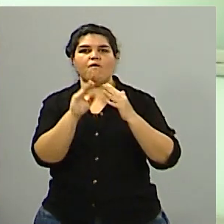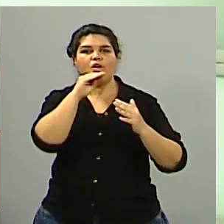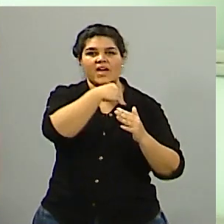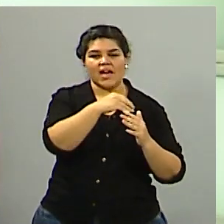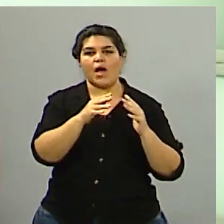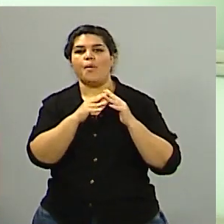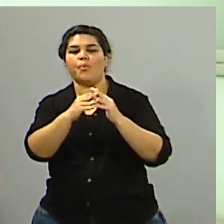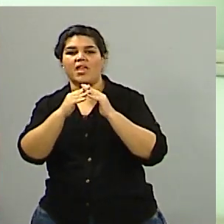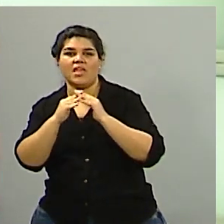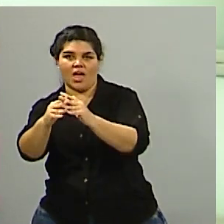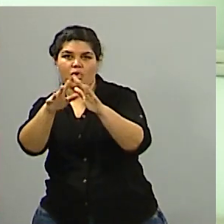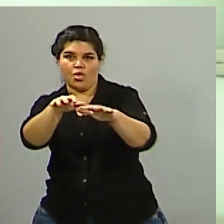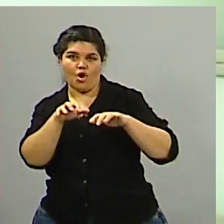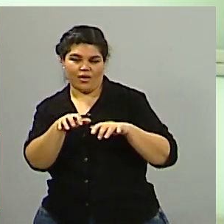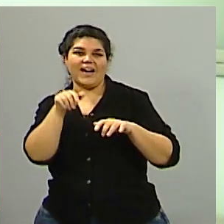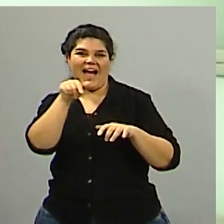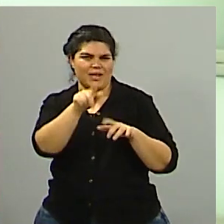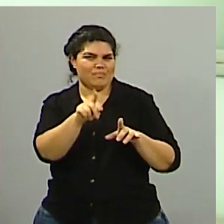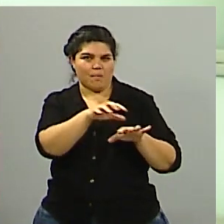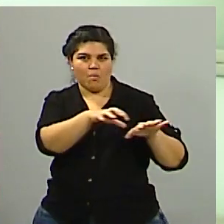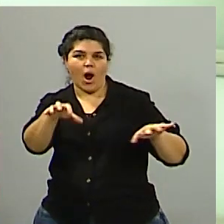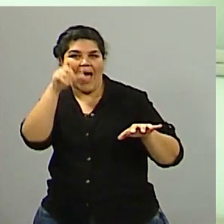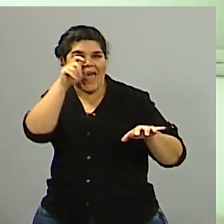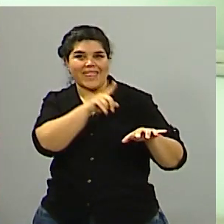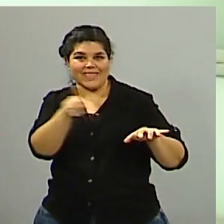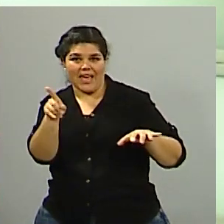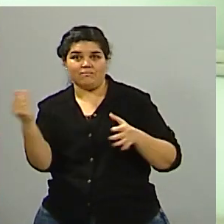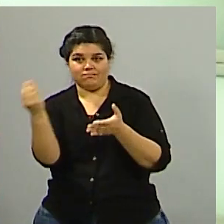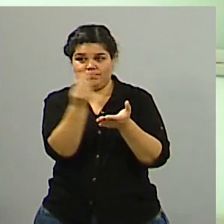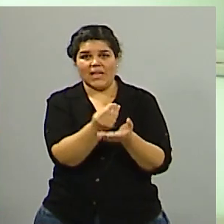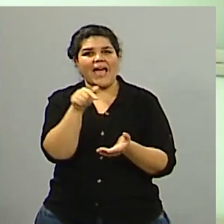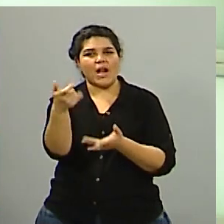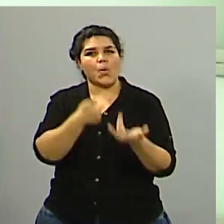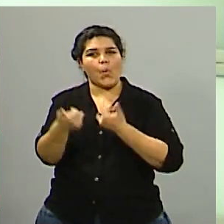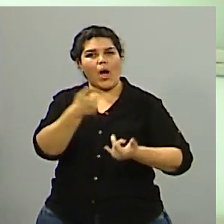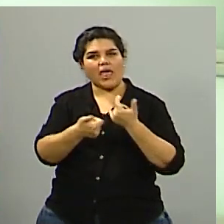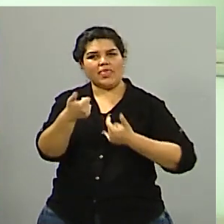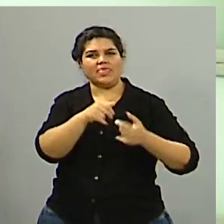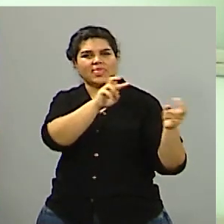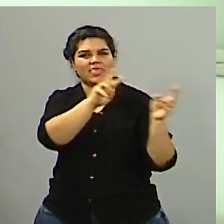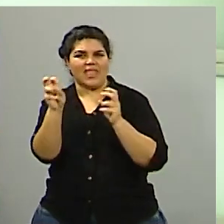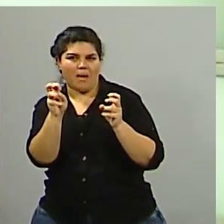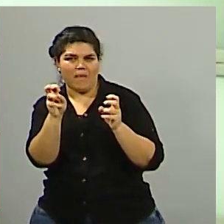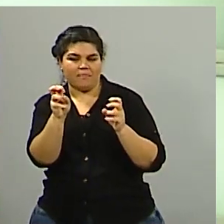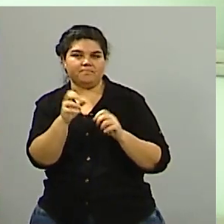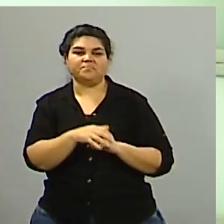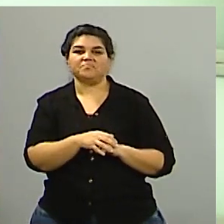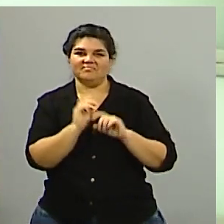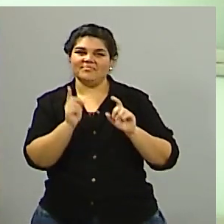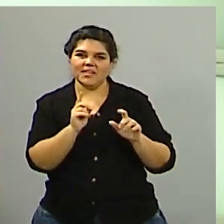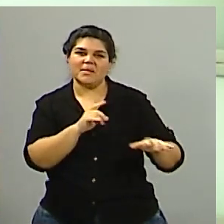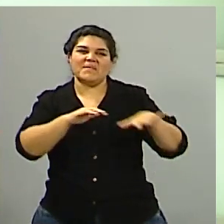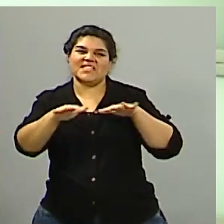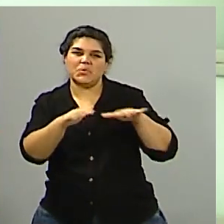es el director del Centro de Bodegueros y Viñateros de ese sector, que nos va a dar un panorama de lo que sucede con el sector de